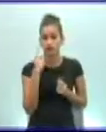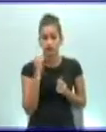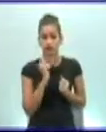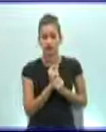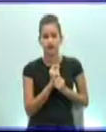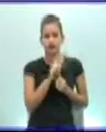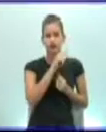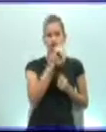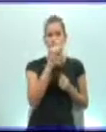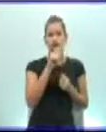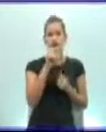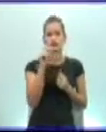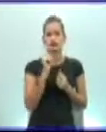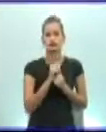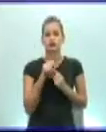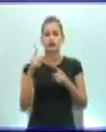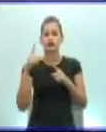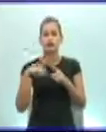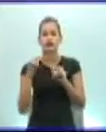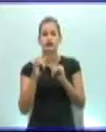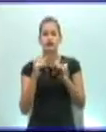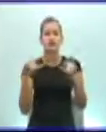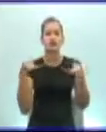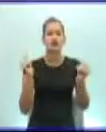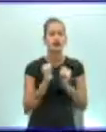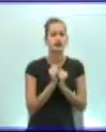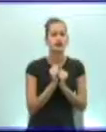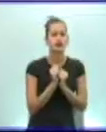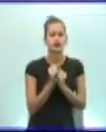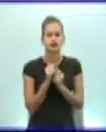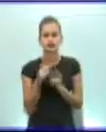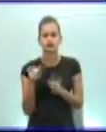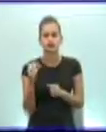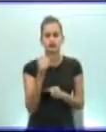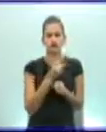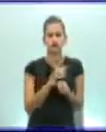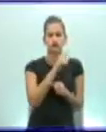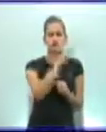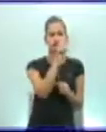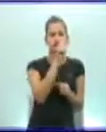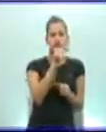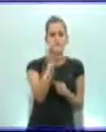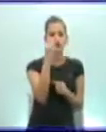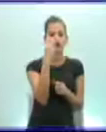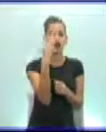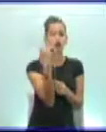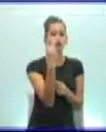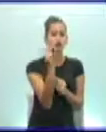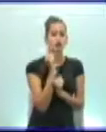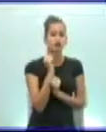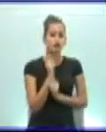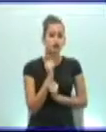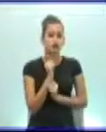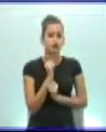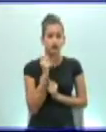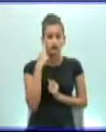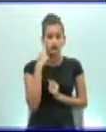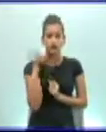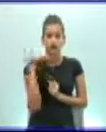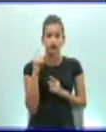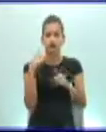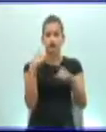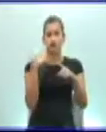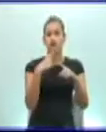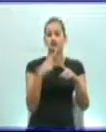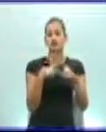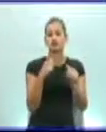lineal, terminamos realizando esta operación, ¿no? Aplicando raíz cuadrada a ambos miembros, pero debemos recordar que de aquí obtenemos que el módulo de x es raíz de 2,